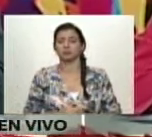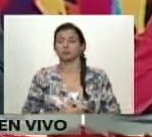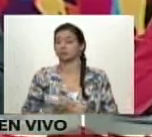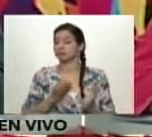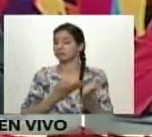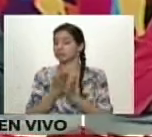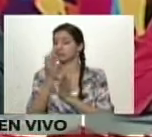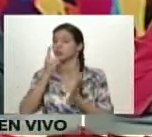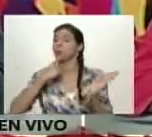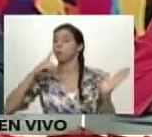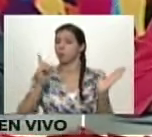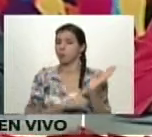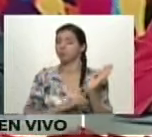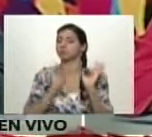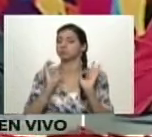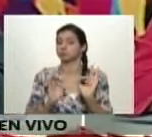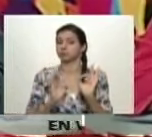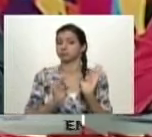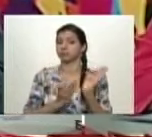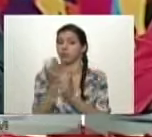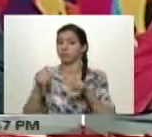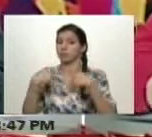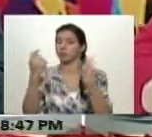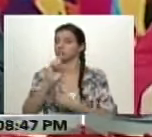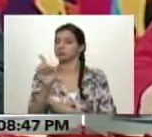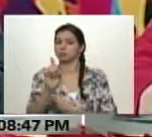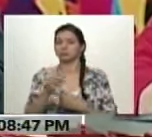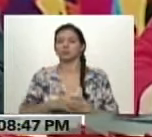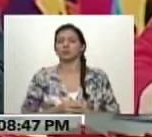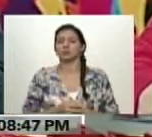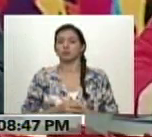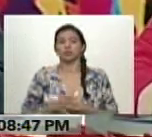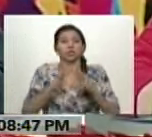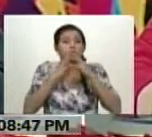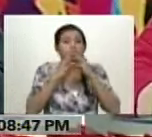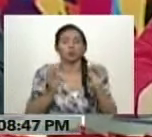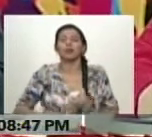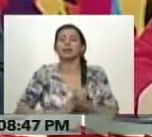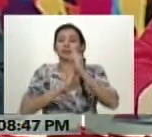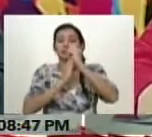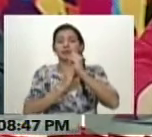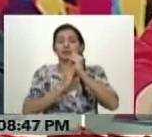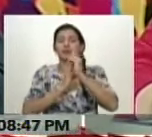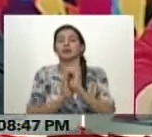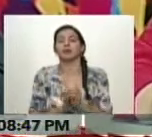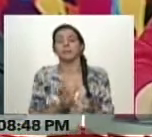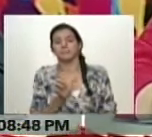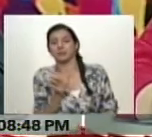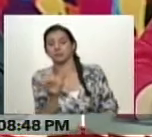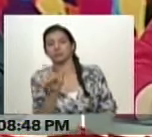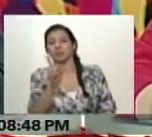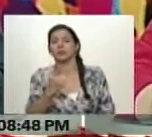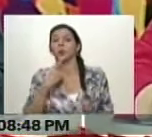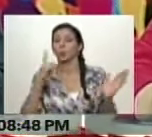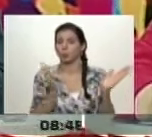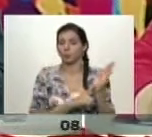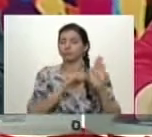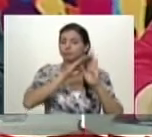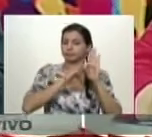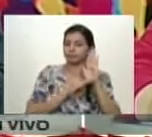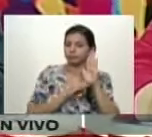y obligatorio cumplimiento y acción por parte de todos los dirigentes del Partido Socialista Unido de